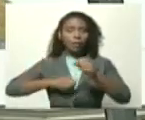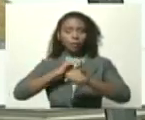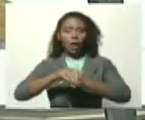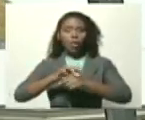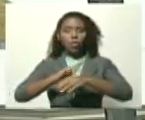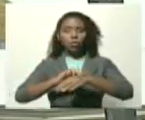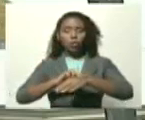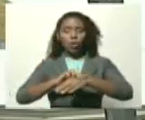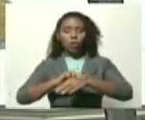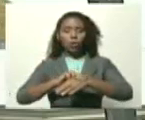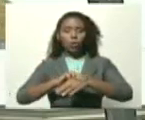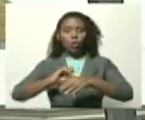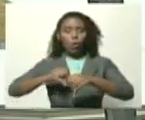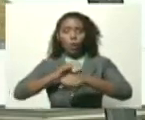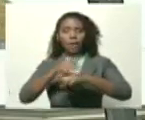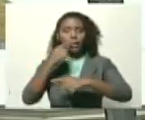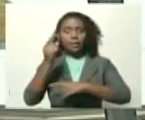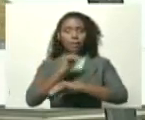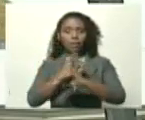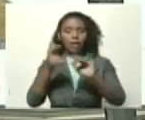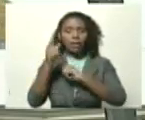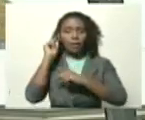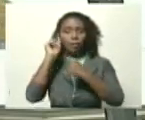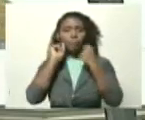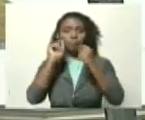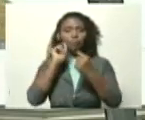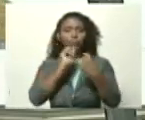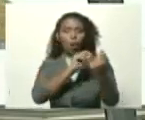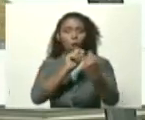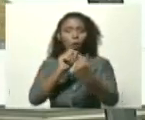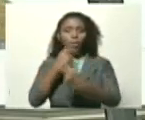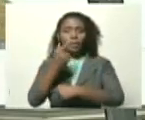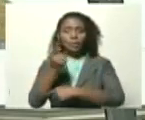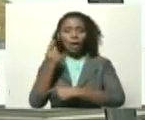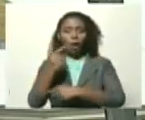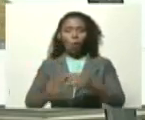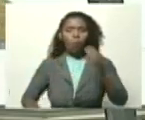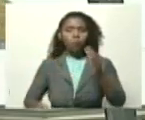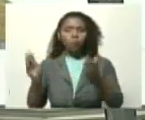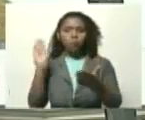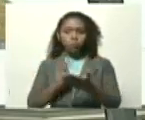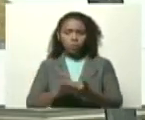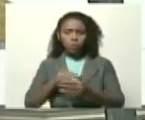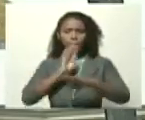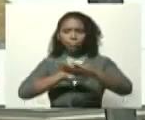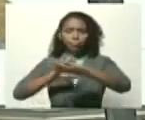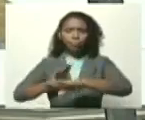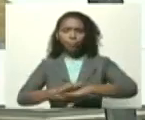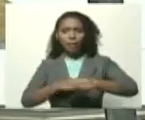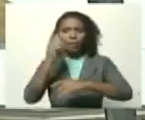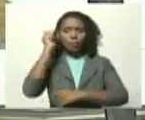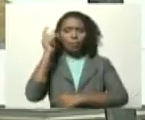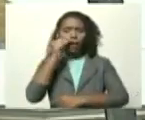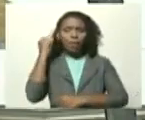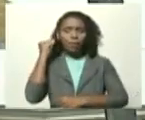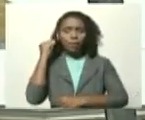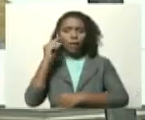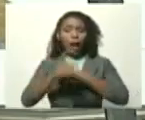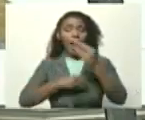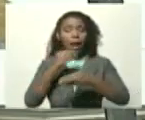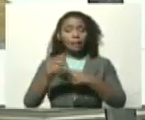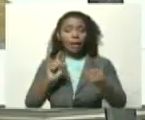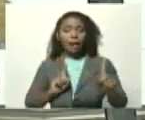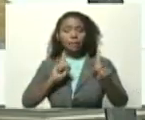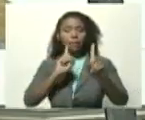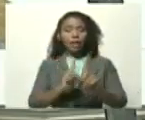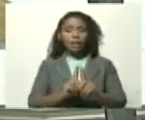Jorge Rodríguez, que al finalizar este discurso convocaba una vez más a los diputados y diputadas a